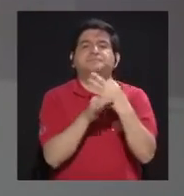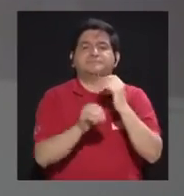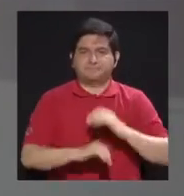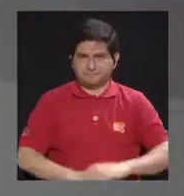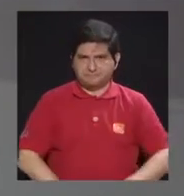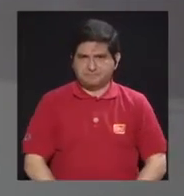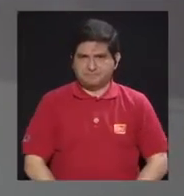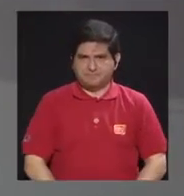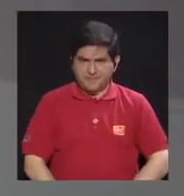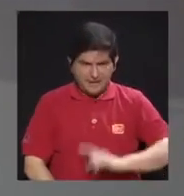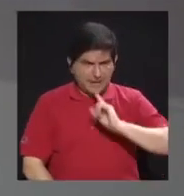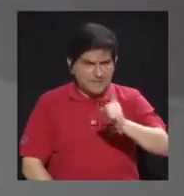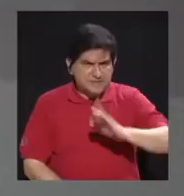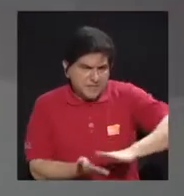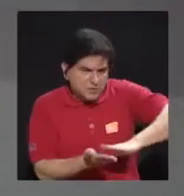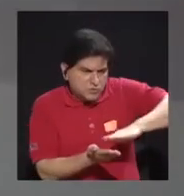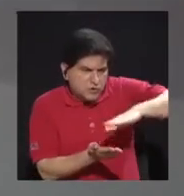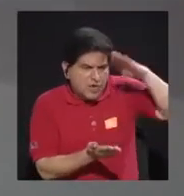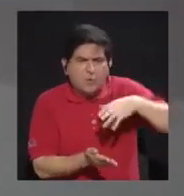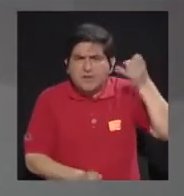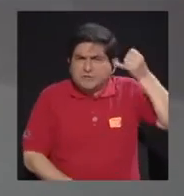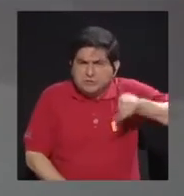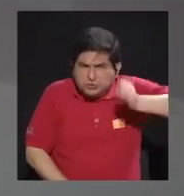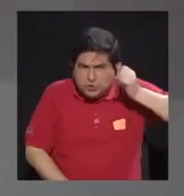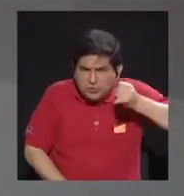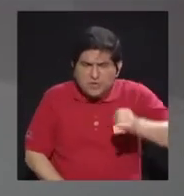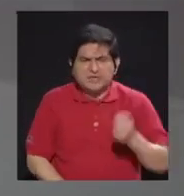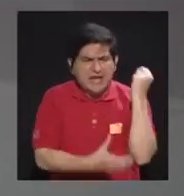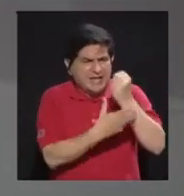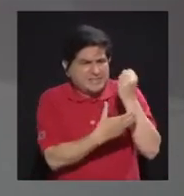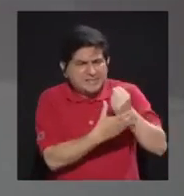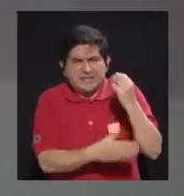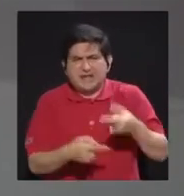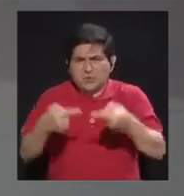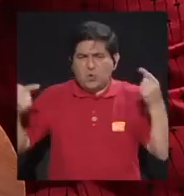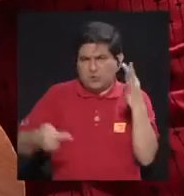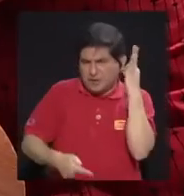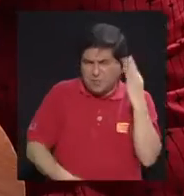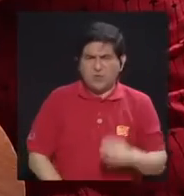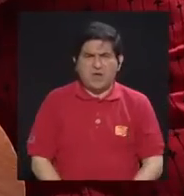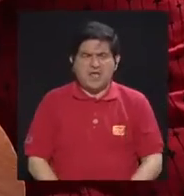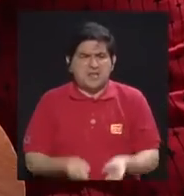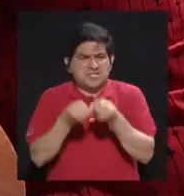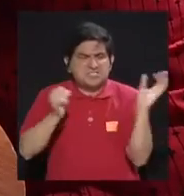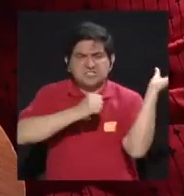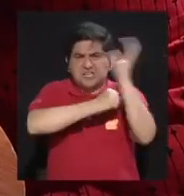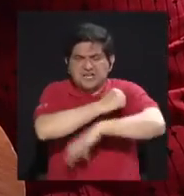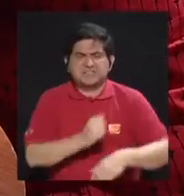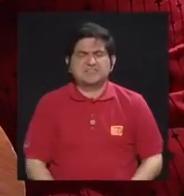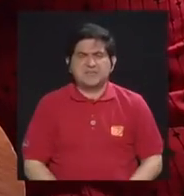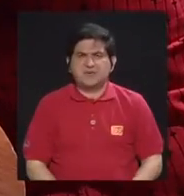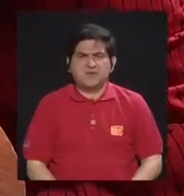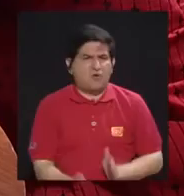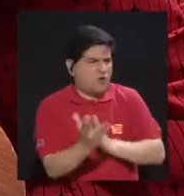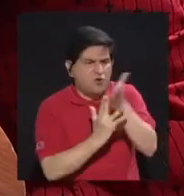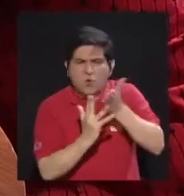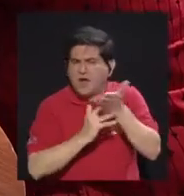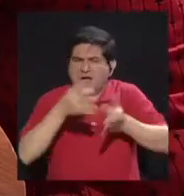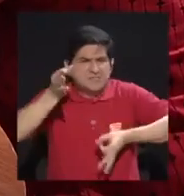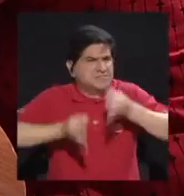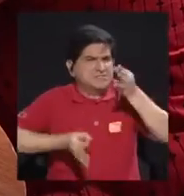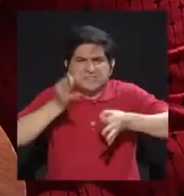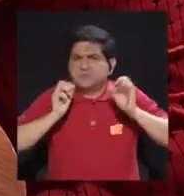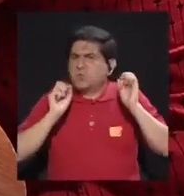política oficial, mencionando el incremento de las violaciones, de los femicidios, de la impunidad, de la falta de acceso al poder, a la justicia,